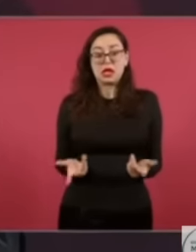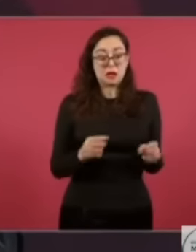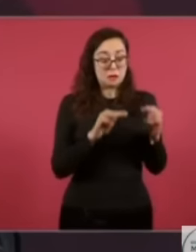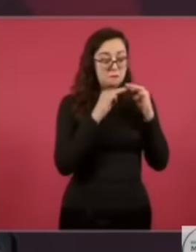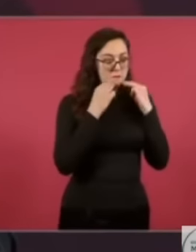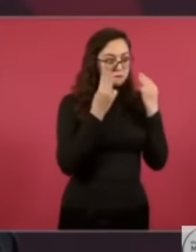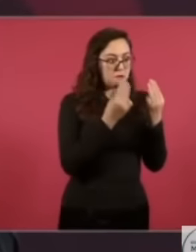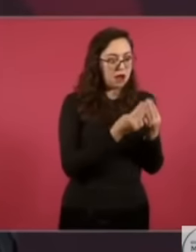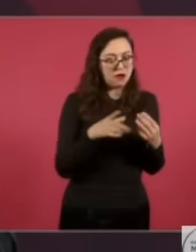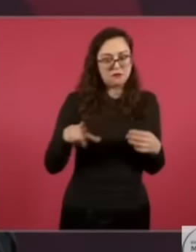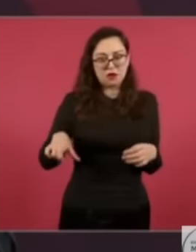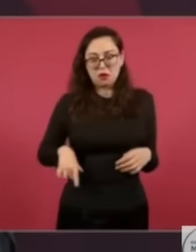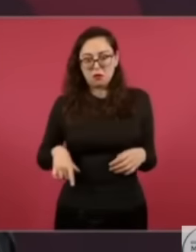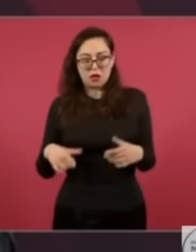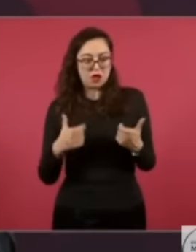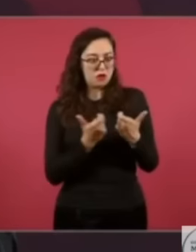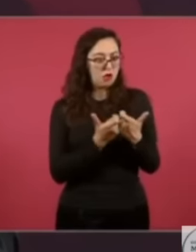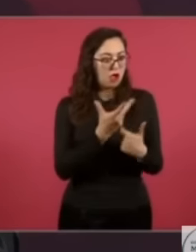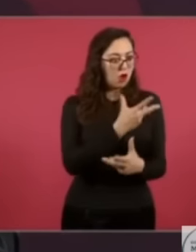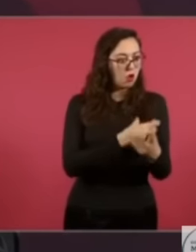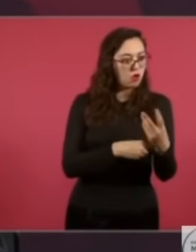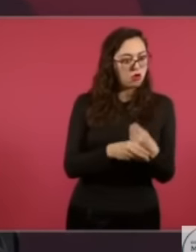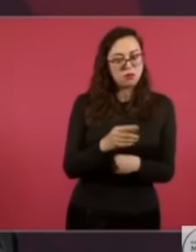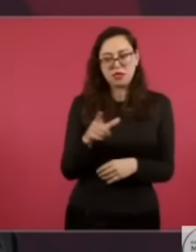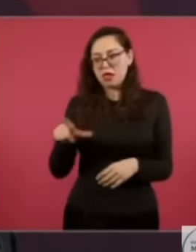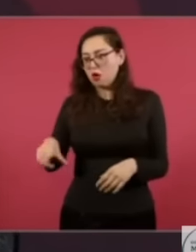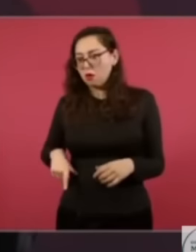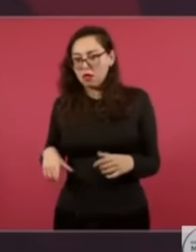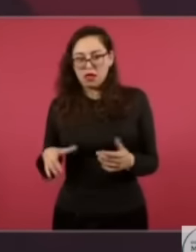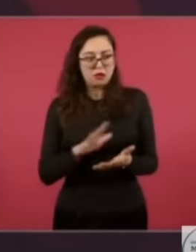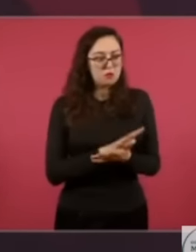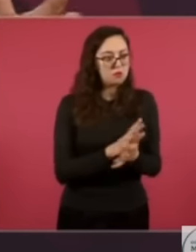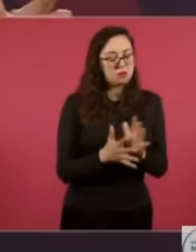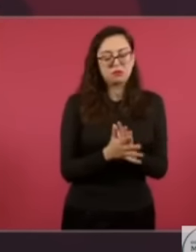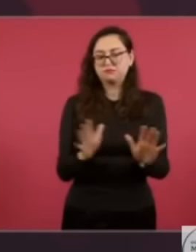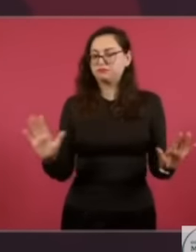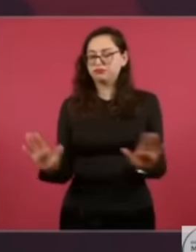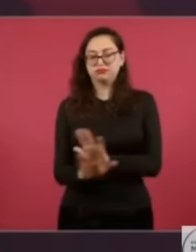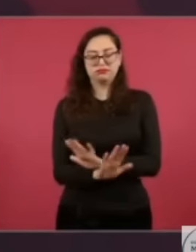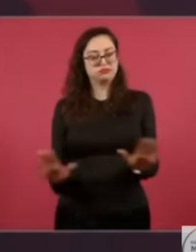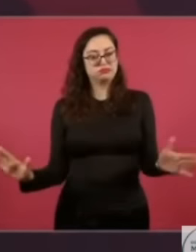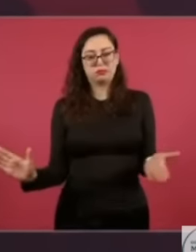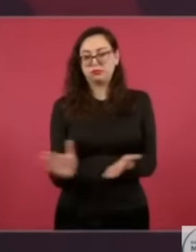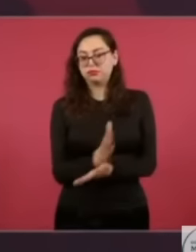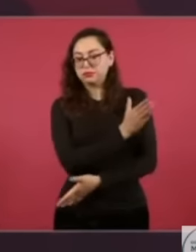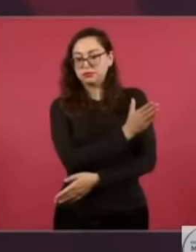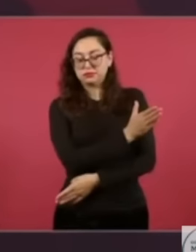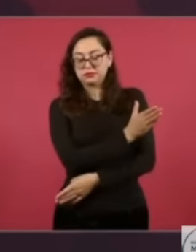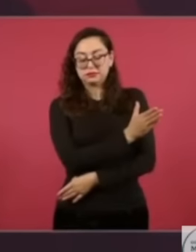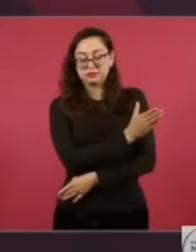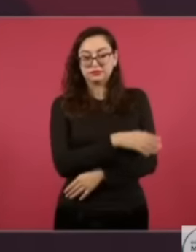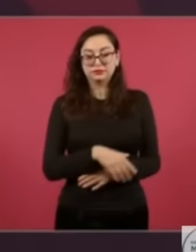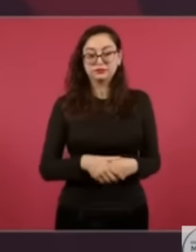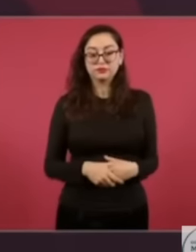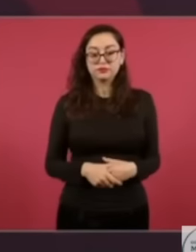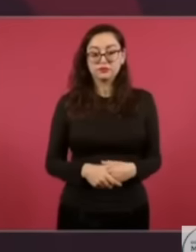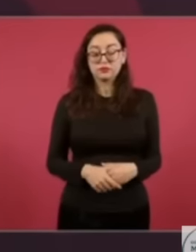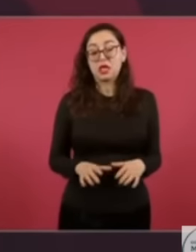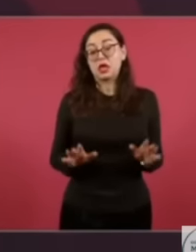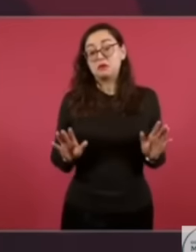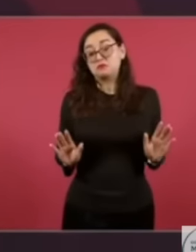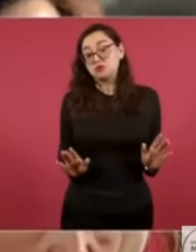económico y el poder político. Entonces, como eso no lo hemos permitido. Se lo comento